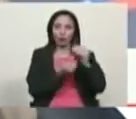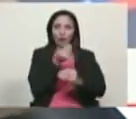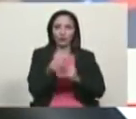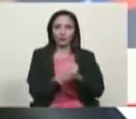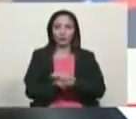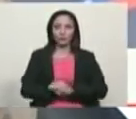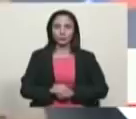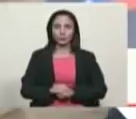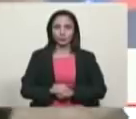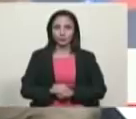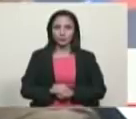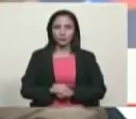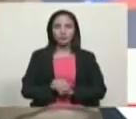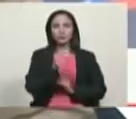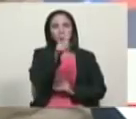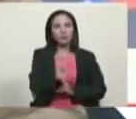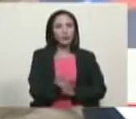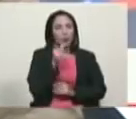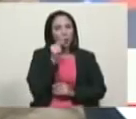Moncloa, Pedro Sánchez.